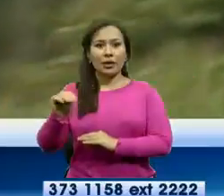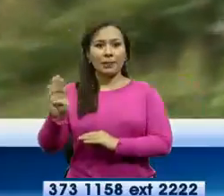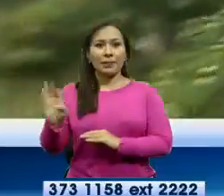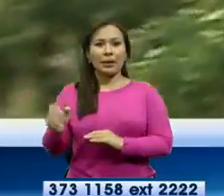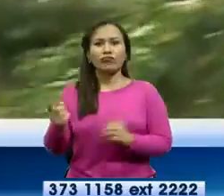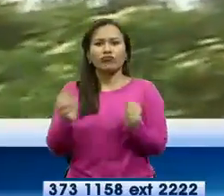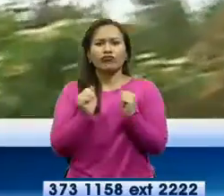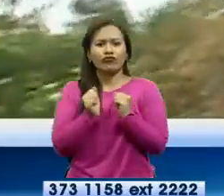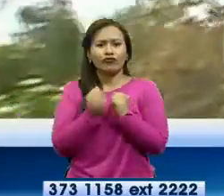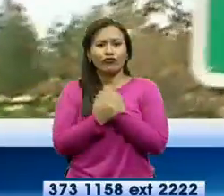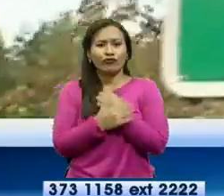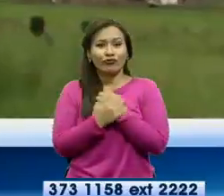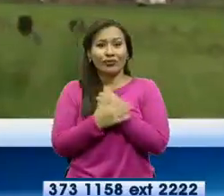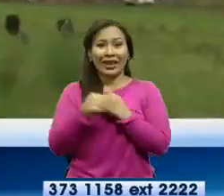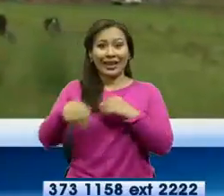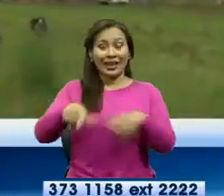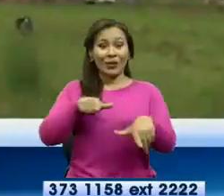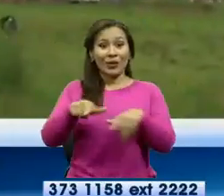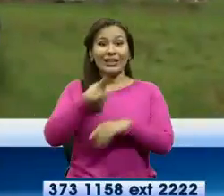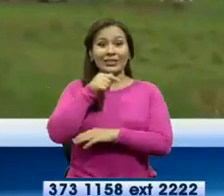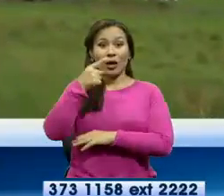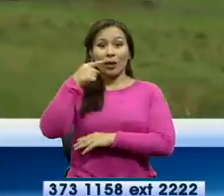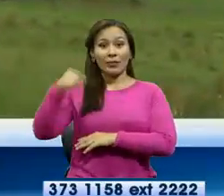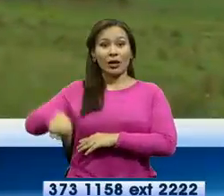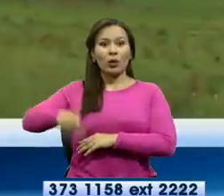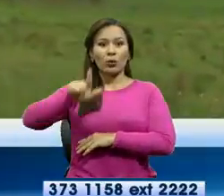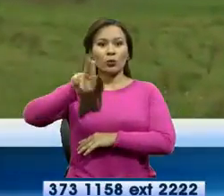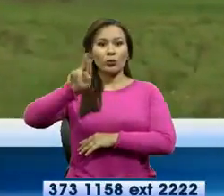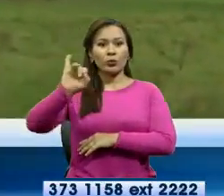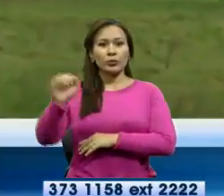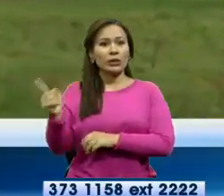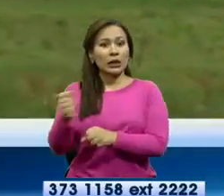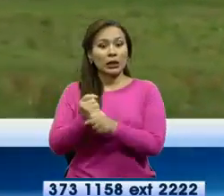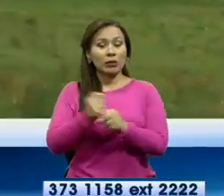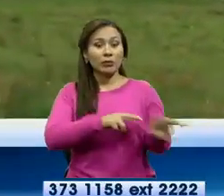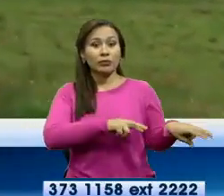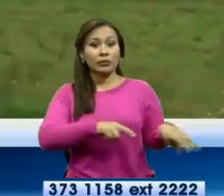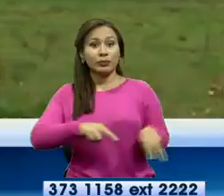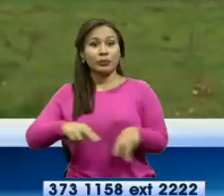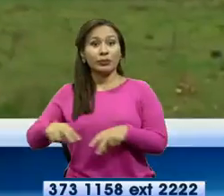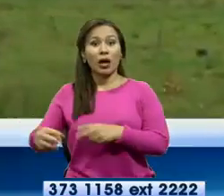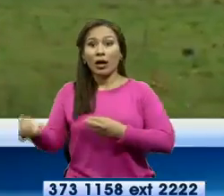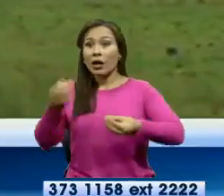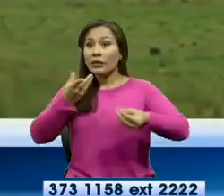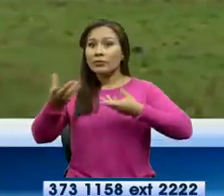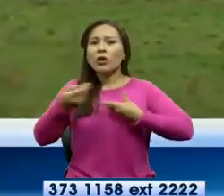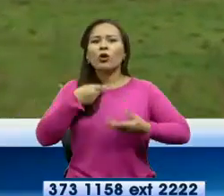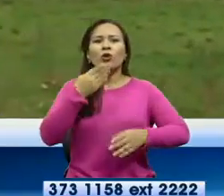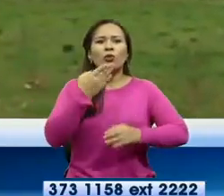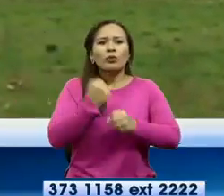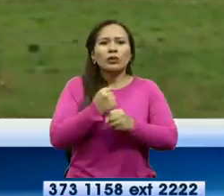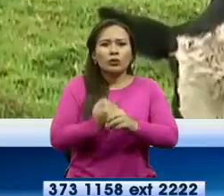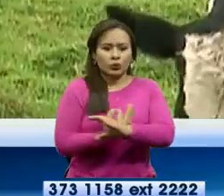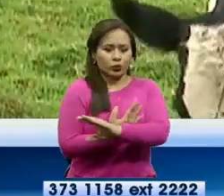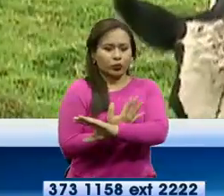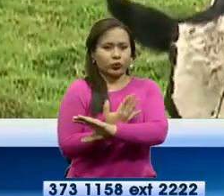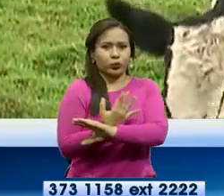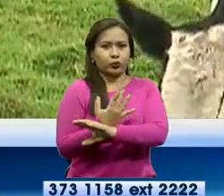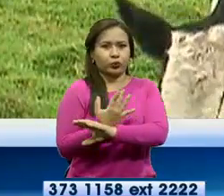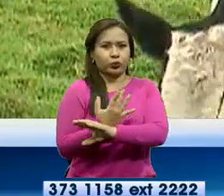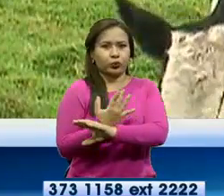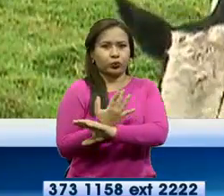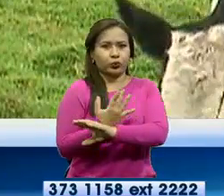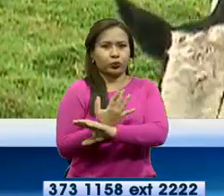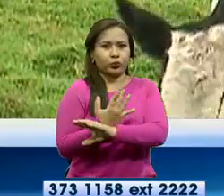fría. Me acompaña don Luis Enrique Chancosí, que es finquero. Cuéntenos un poco de la producción, de cómo es el trabajo de ustedes. Dependiendo de